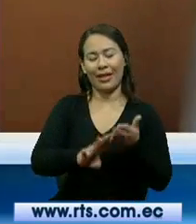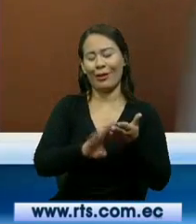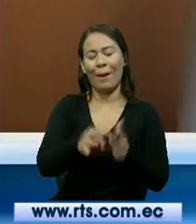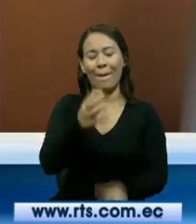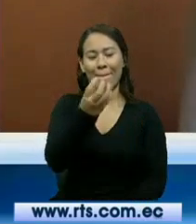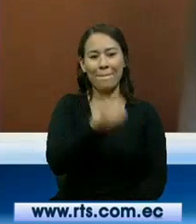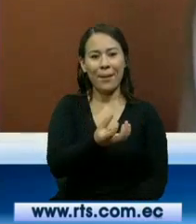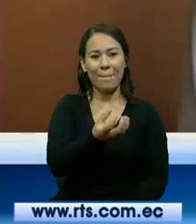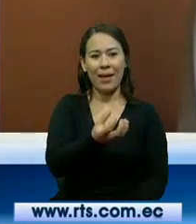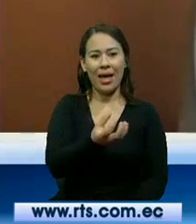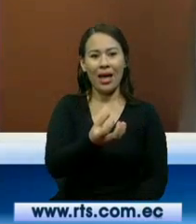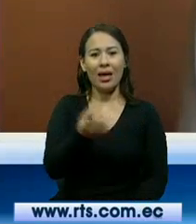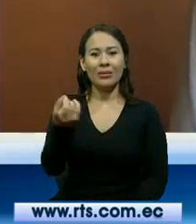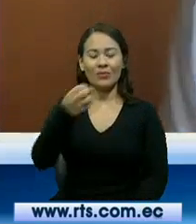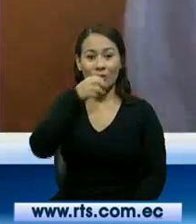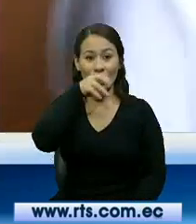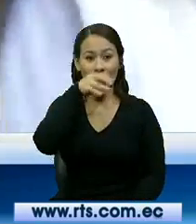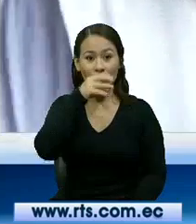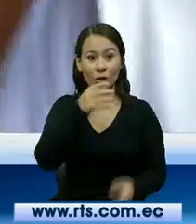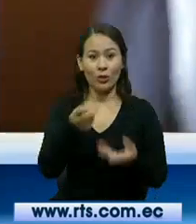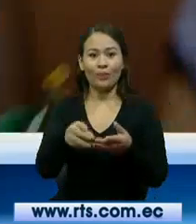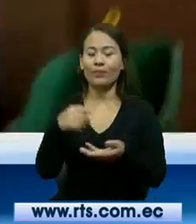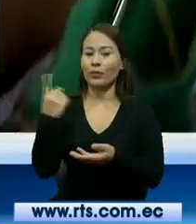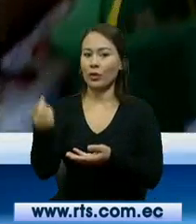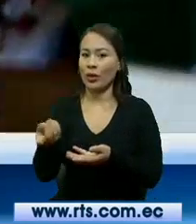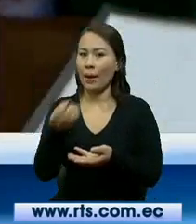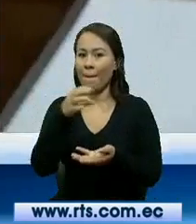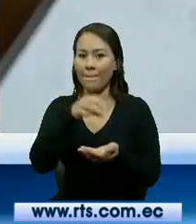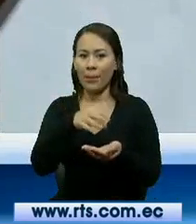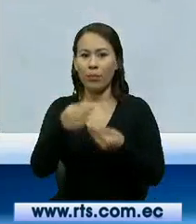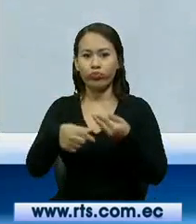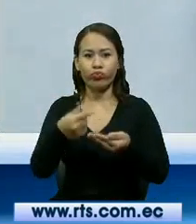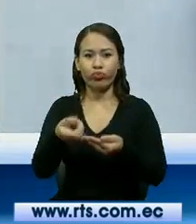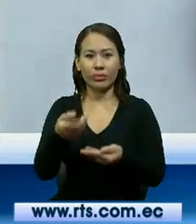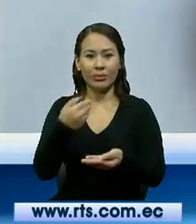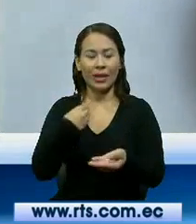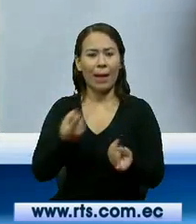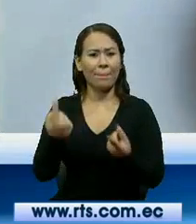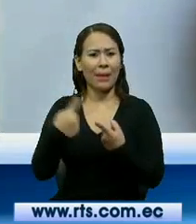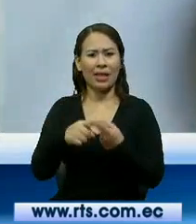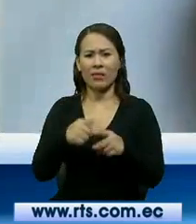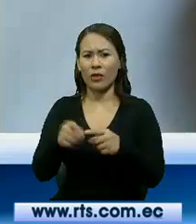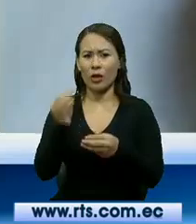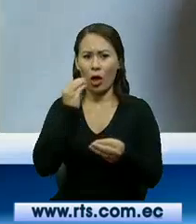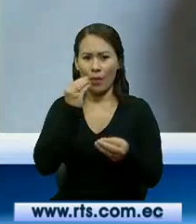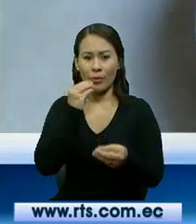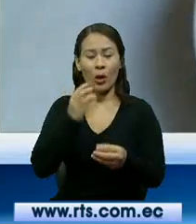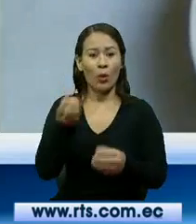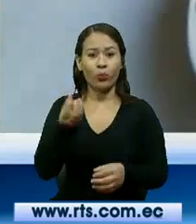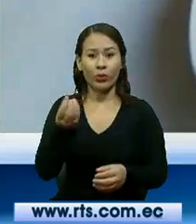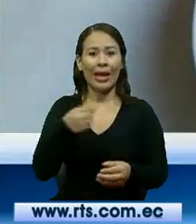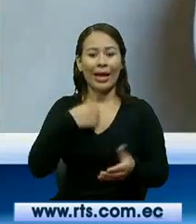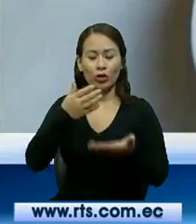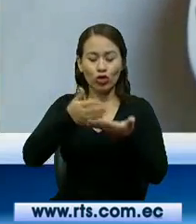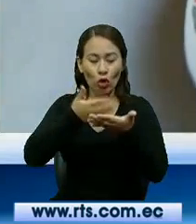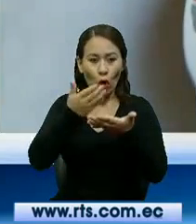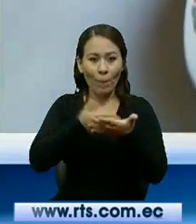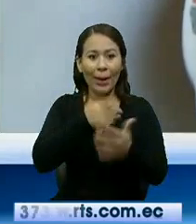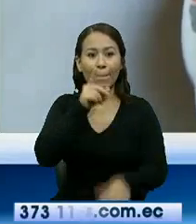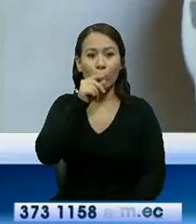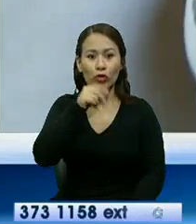librillo y al pasar el tiempo la gente va pidiendo algo más entonces hemos ido aumentando Tenemos caldos de pata caldos de